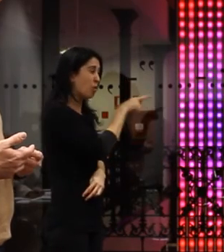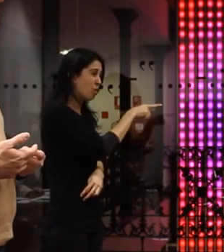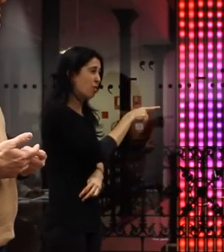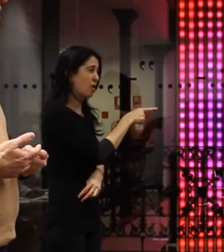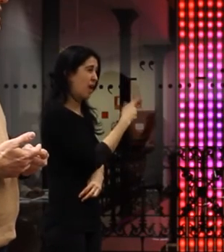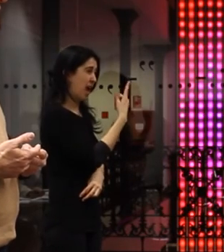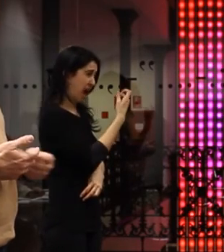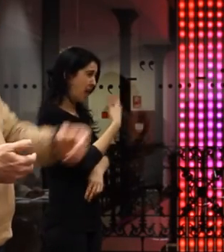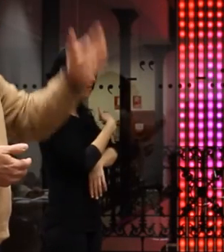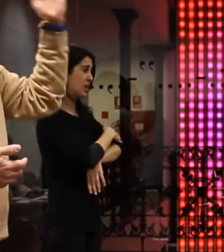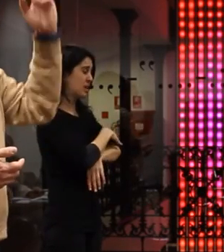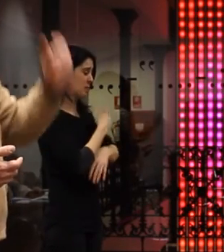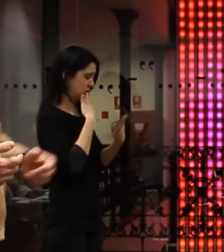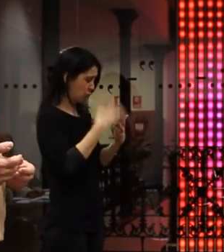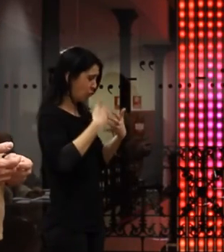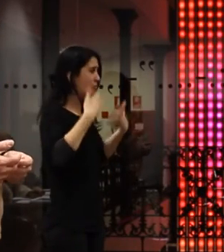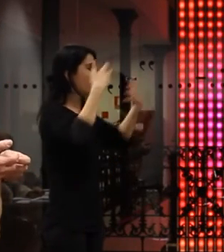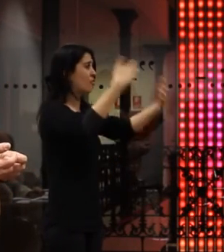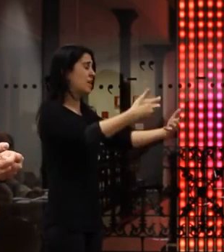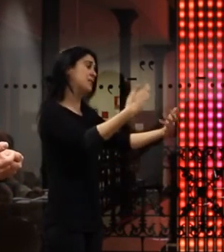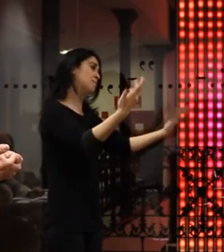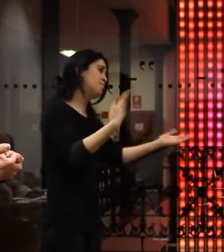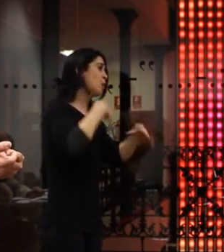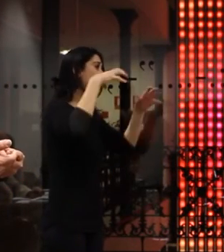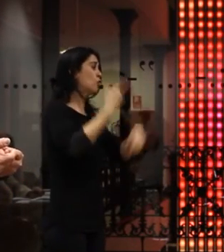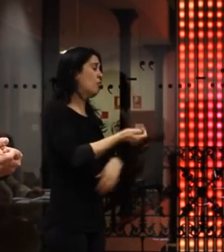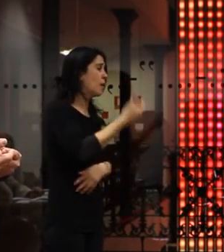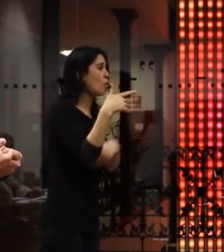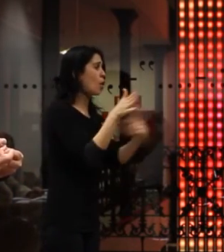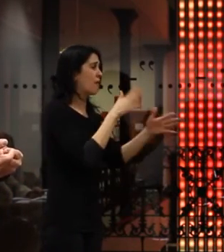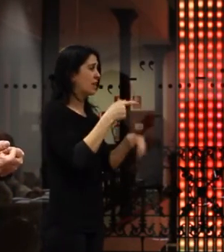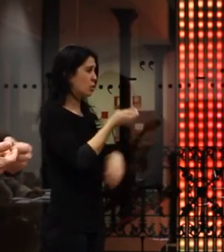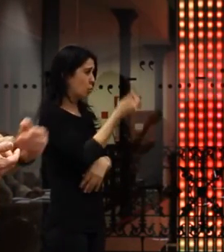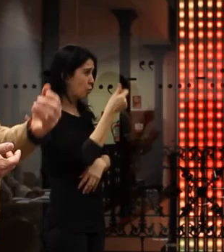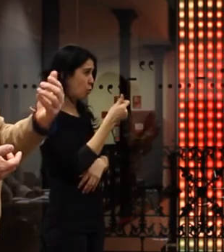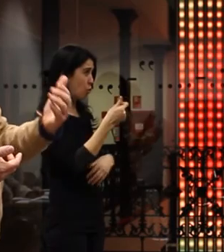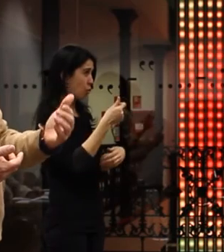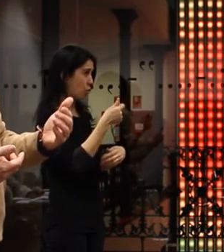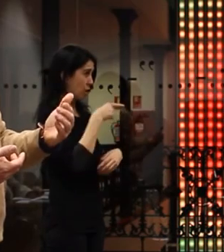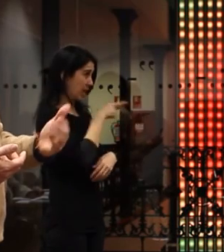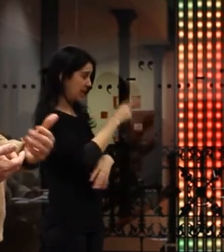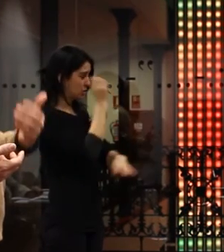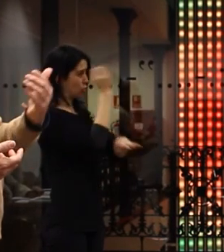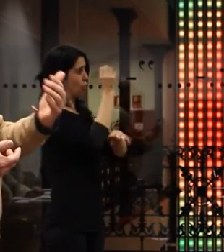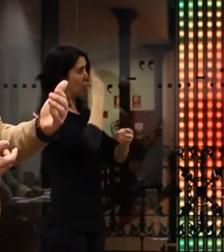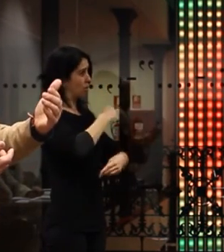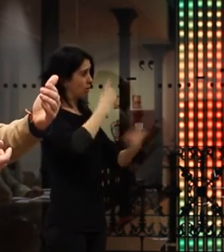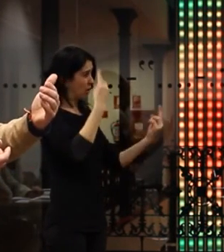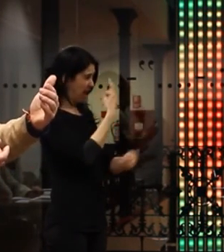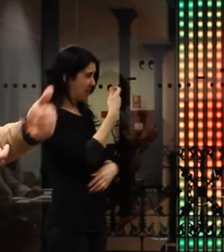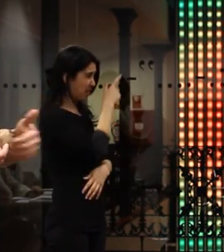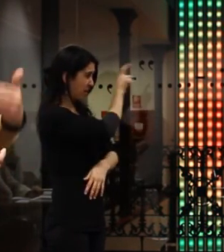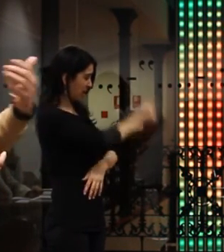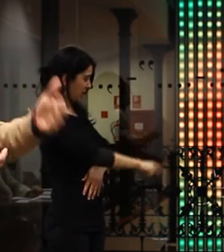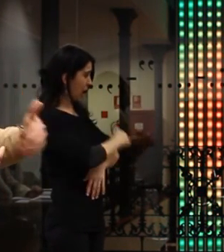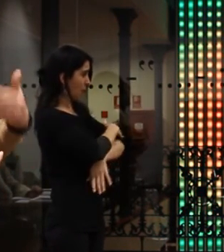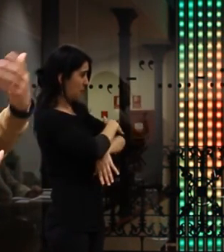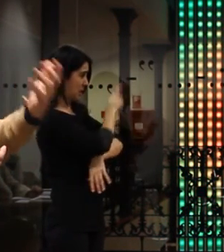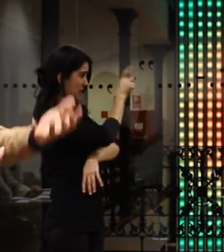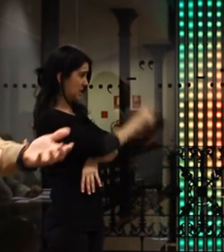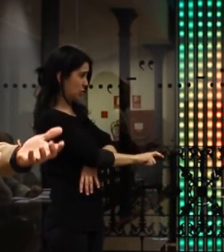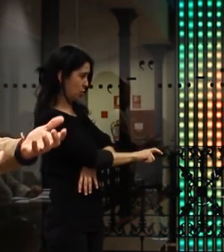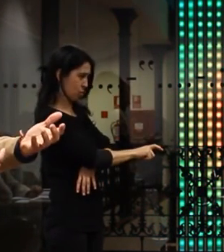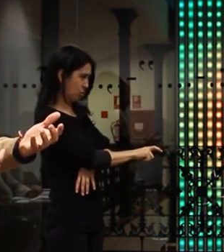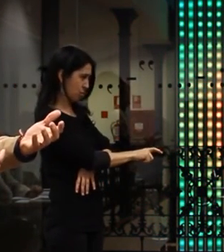ministro de energía, ni siquiera hace falta un presidente del gobierno. Yo creo que se trata de, al final, utilizar